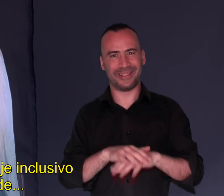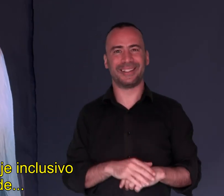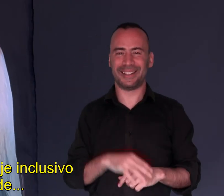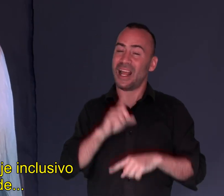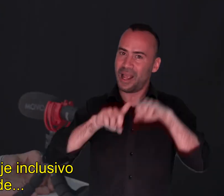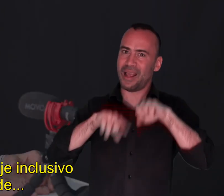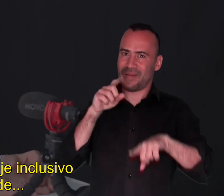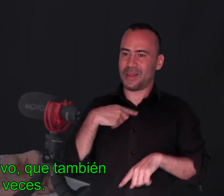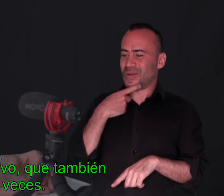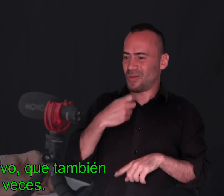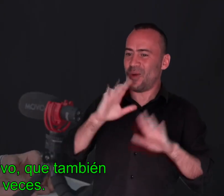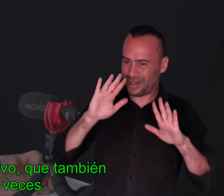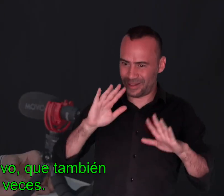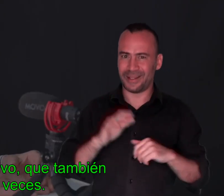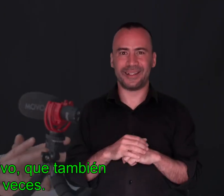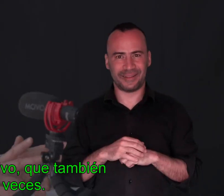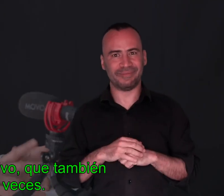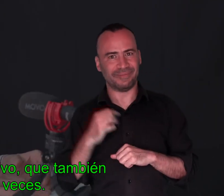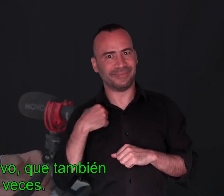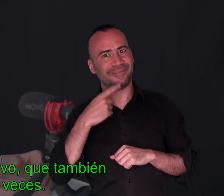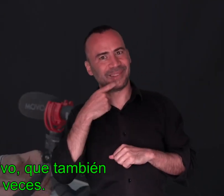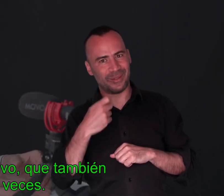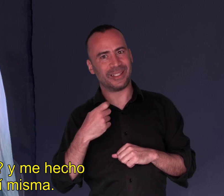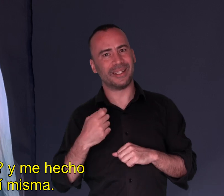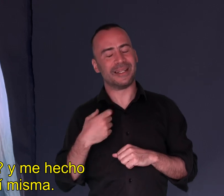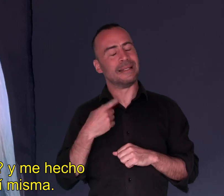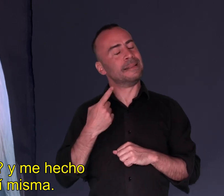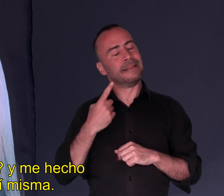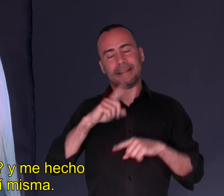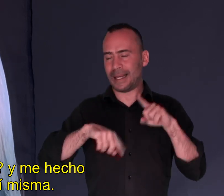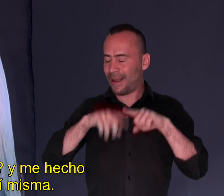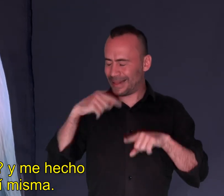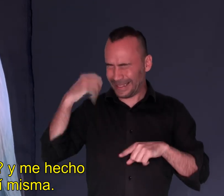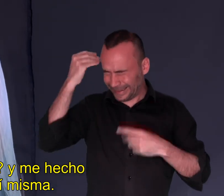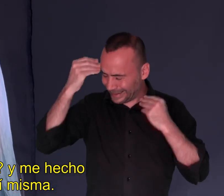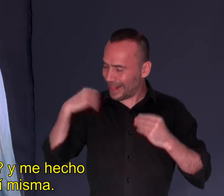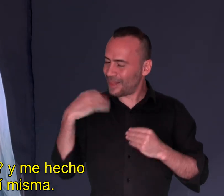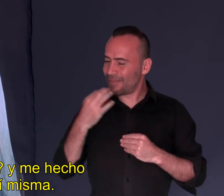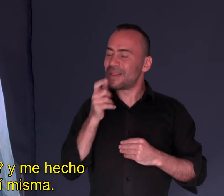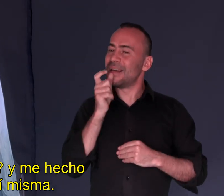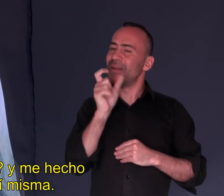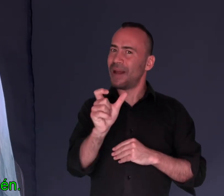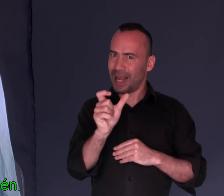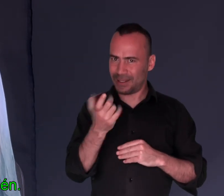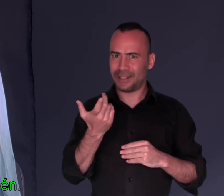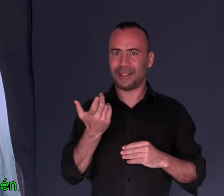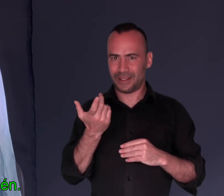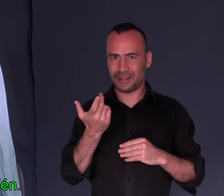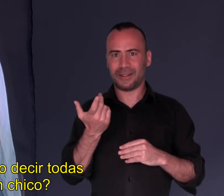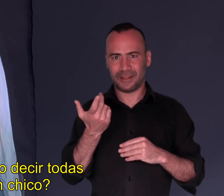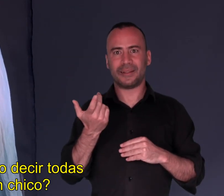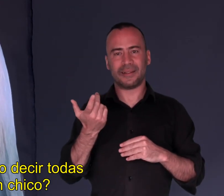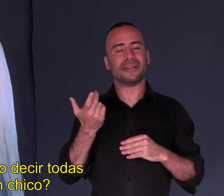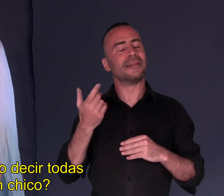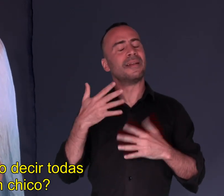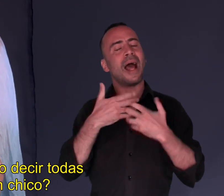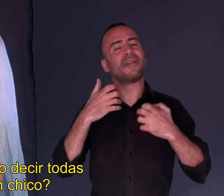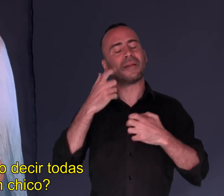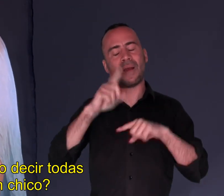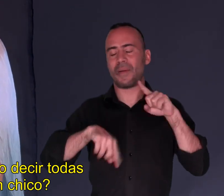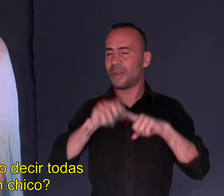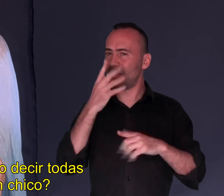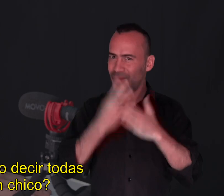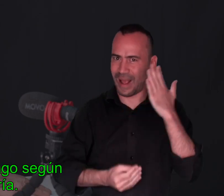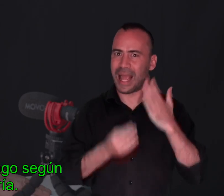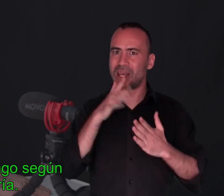lenguaje inclusivo además también s sí lenguaje inclusivo que también me cuesta a veces a mí también eh Y me hecho la bronca a mí mismo Muchas gracias porque no puedo decir todas si